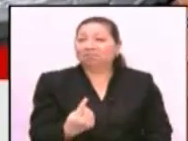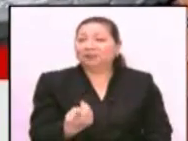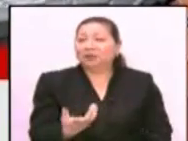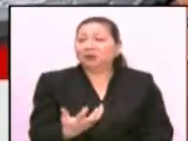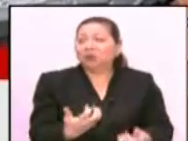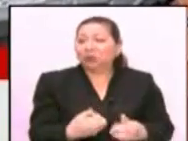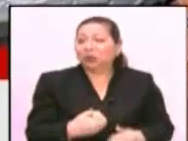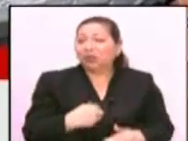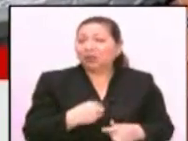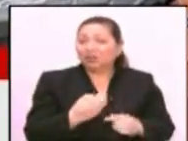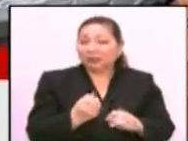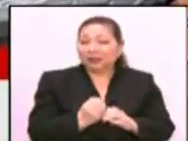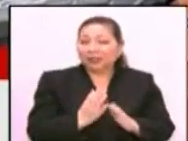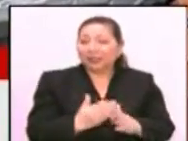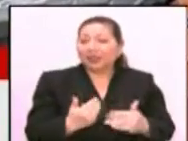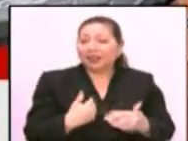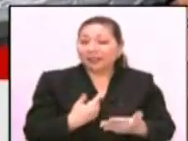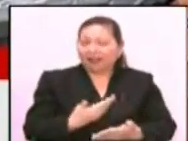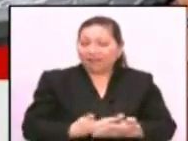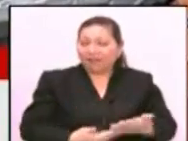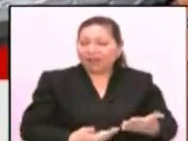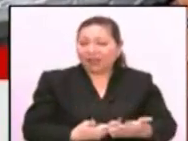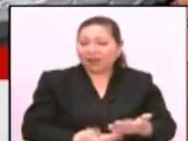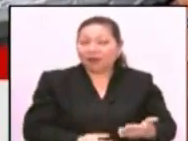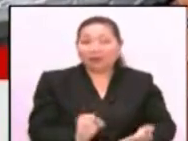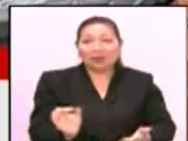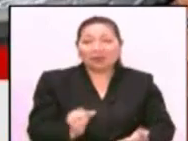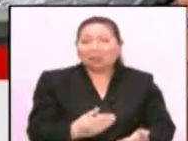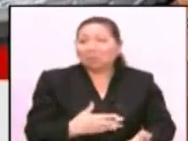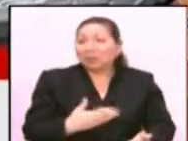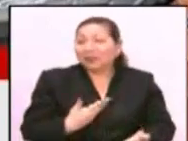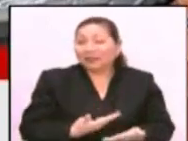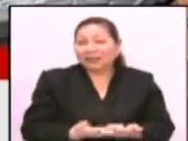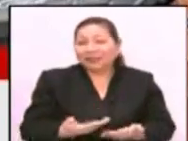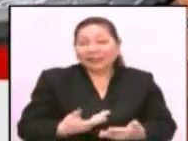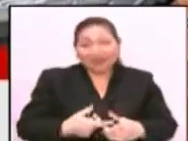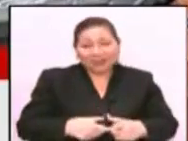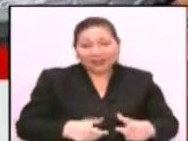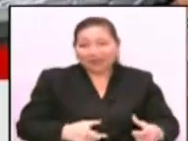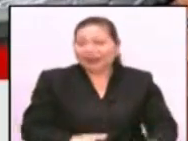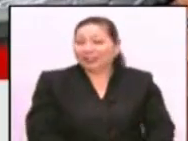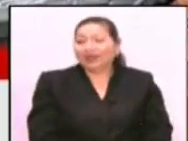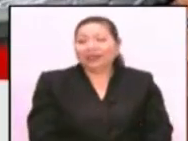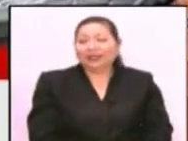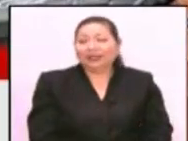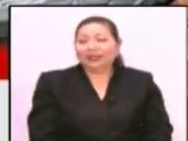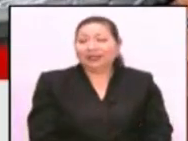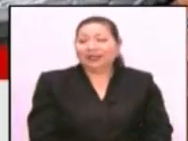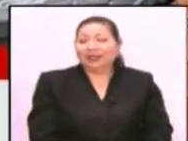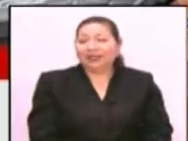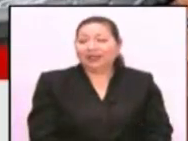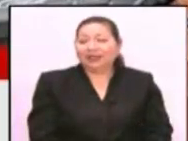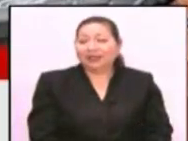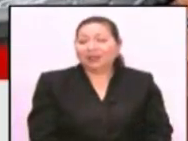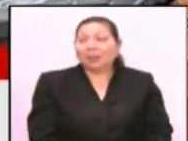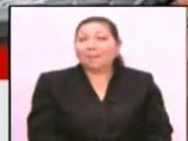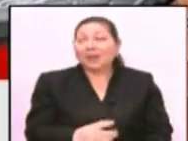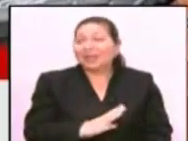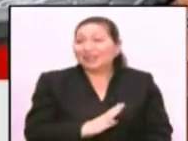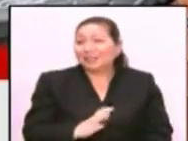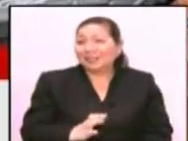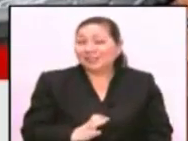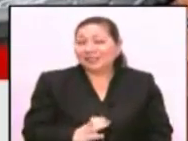un empresario formalizado y tiene que facturar, y por tanto ningún interno puede emitirle registro único de contribuyentes, es una boleta, y por tanto para el